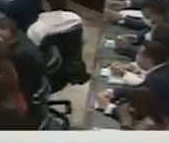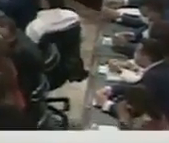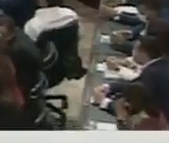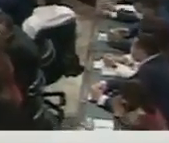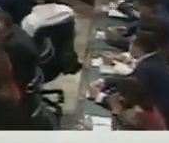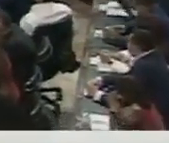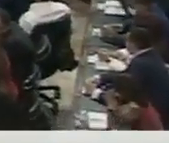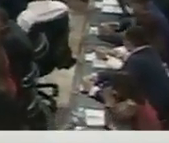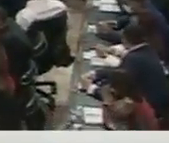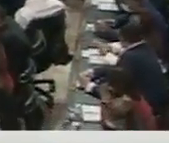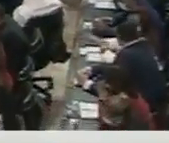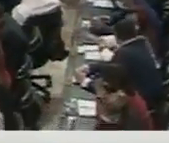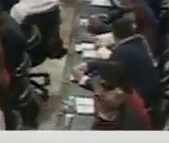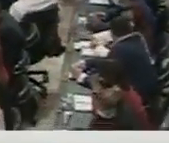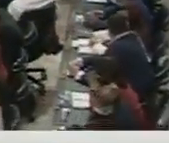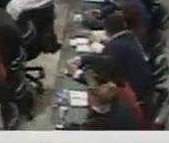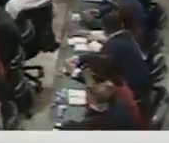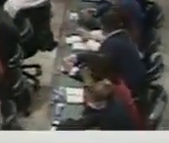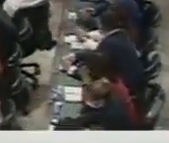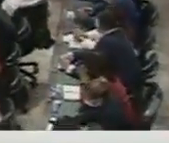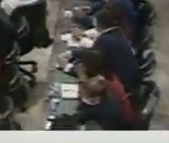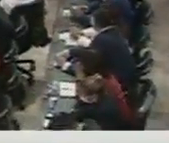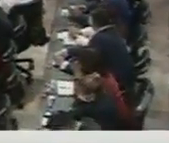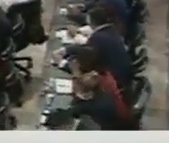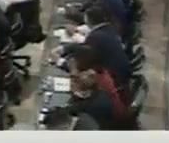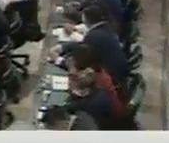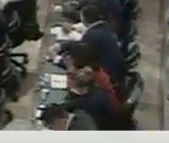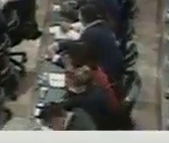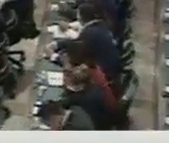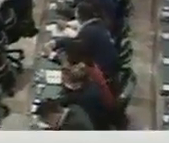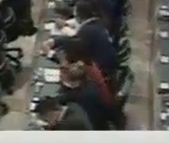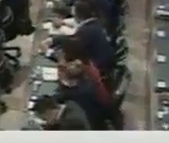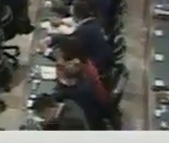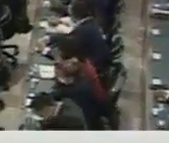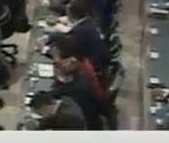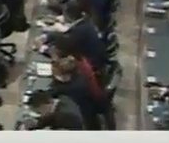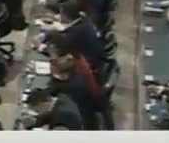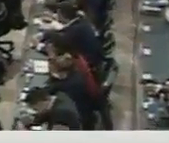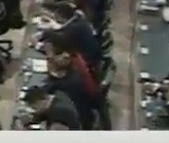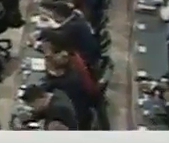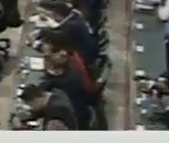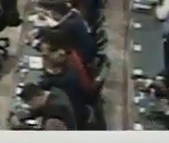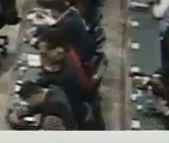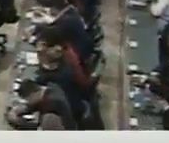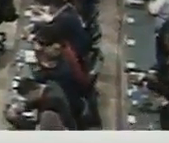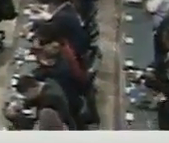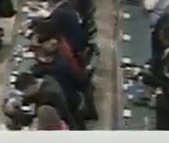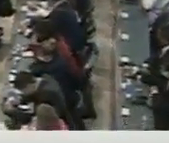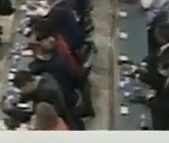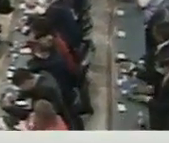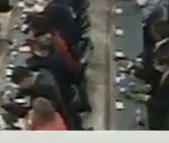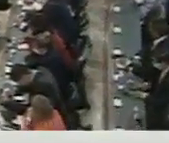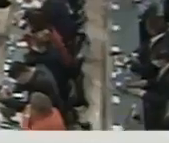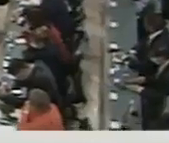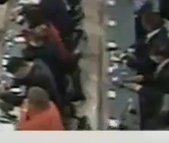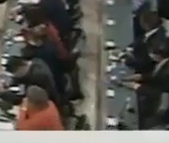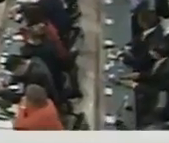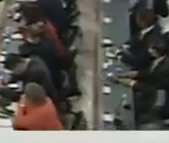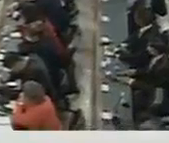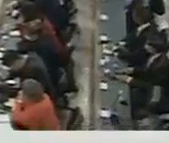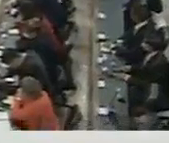nos observa en esta sesión, quiero comenzar por agradecer, quizás